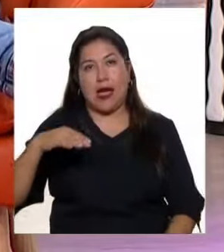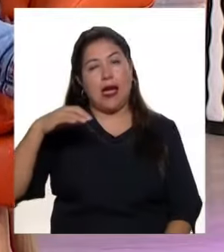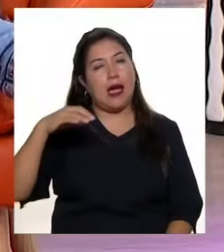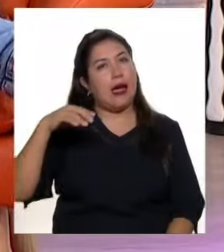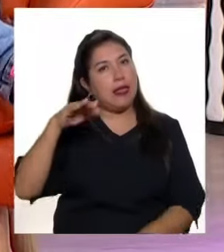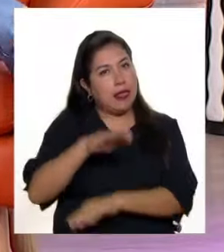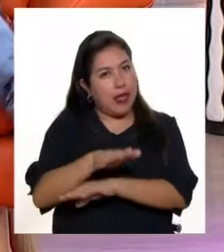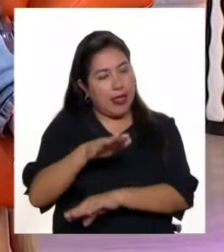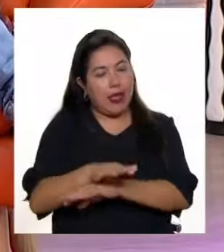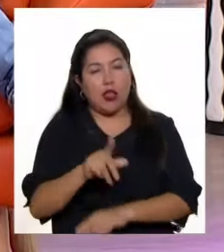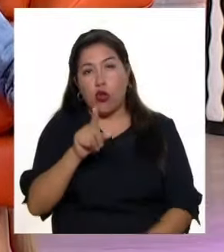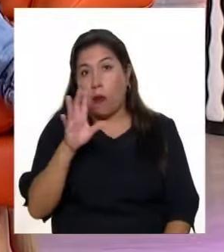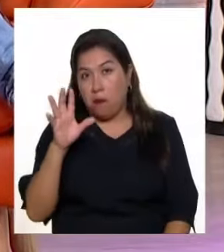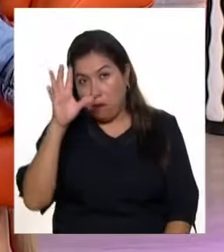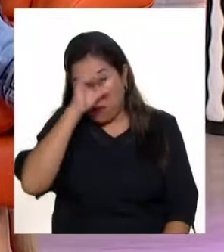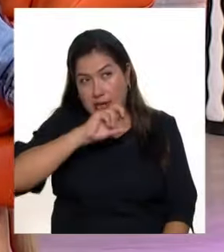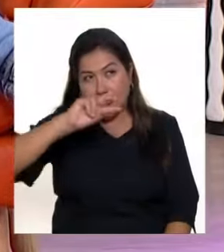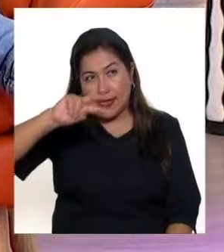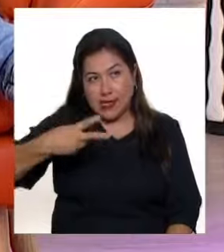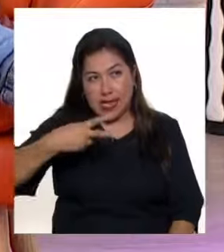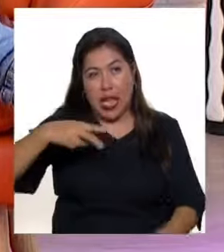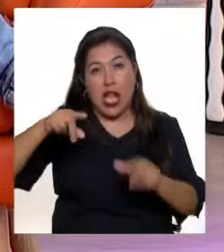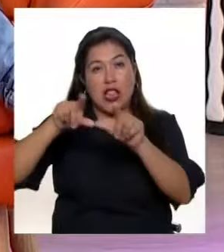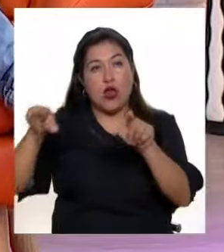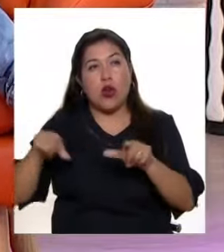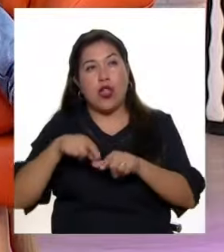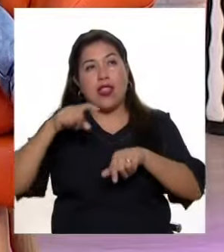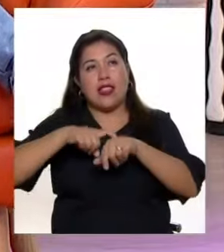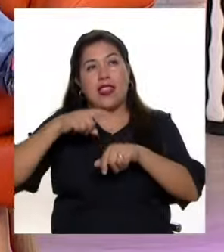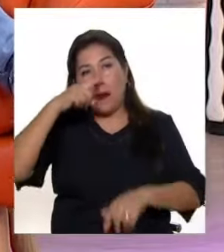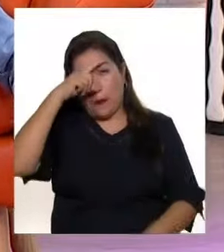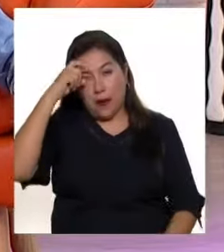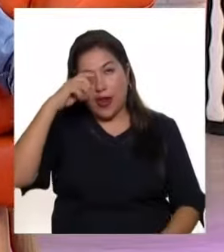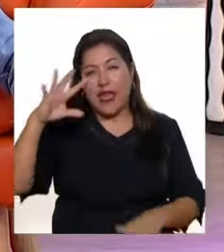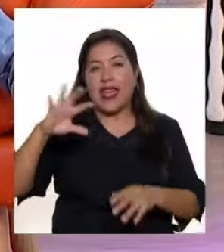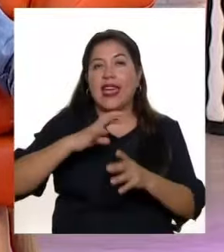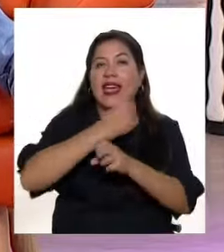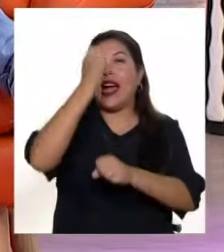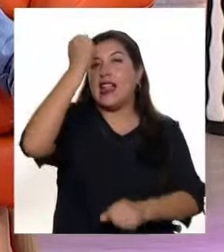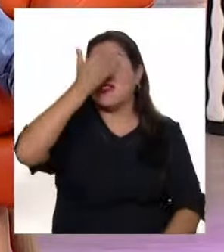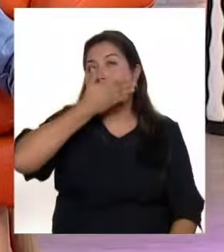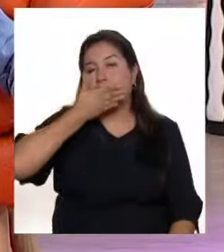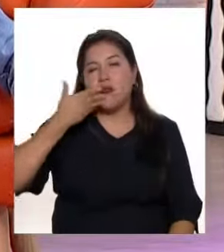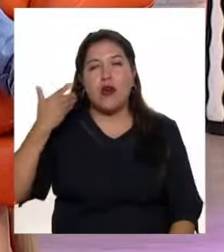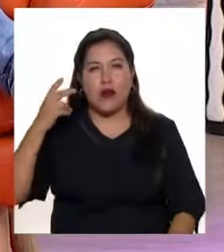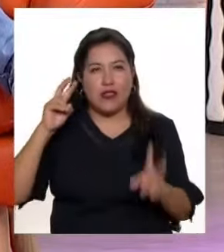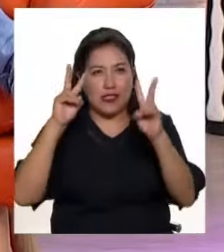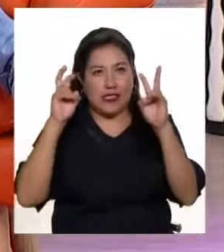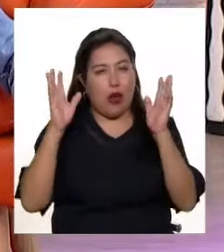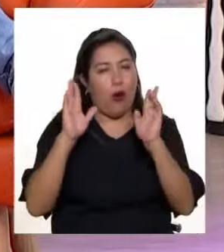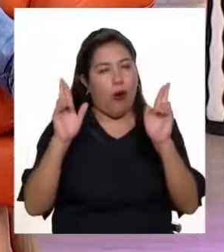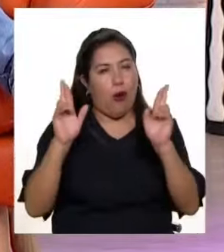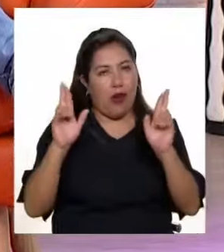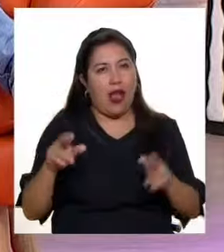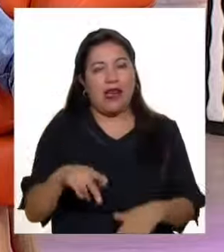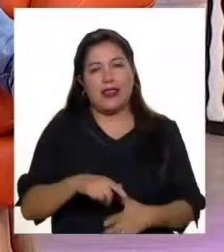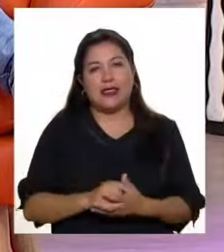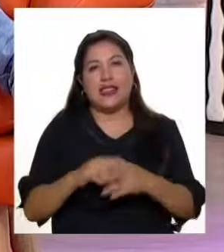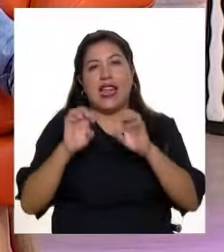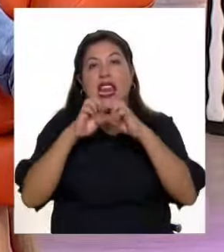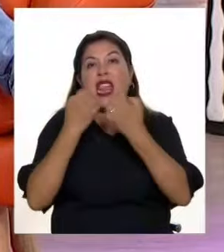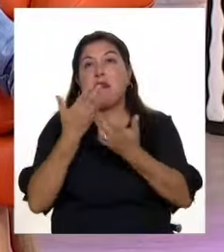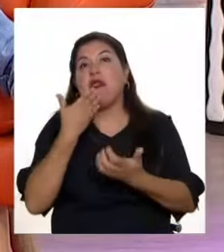te pierdas esta segunda temporada de verano de Que Gane el Mejor. Las mejores vibras para todo el equipo. De Que Gane el Mejor